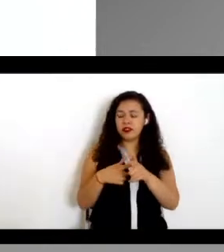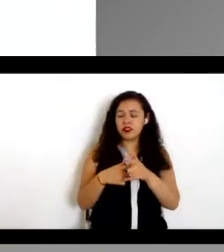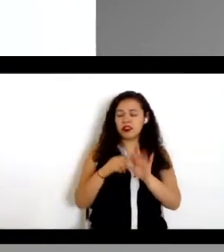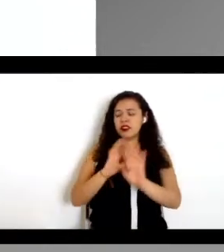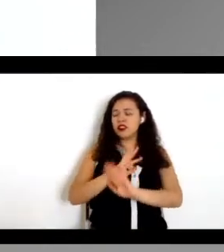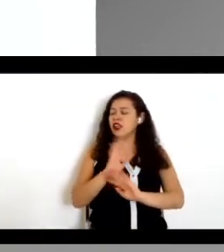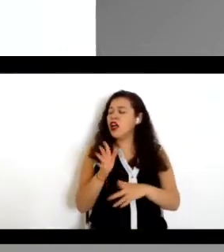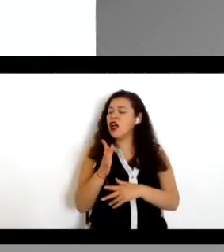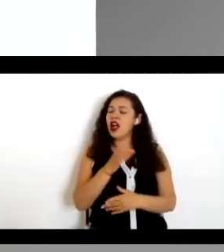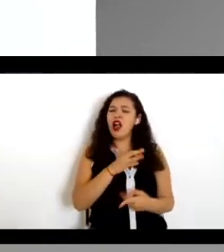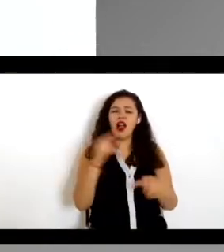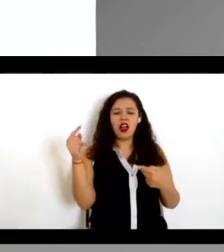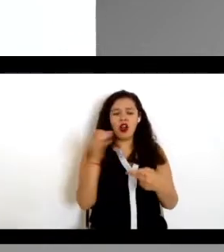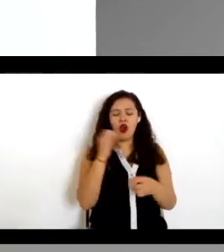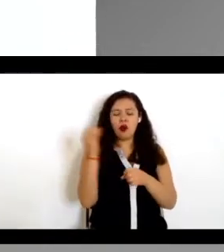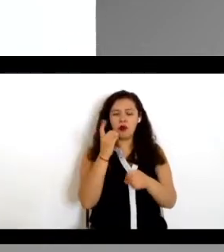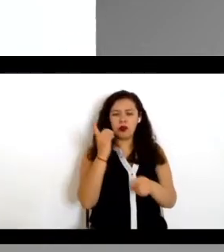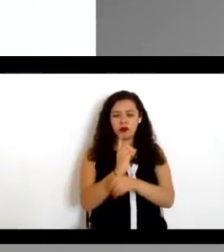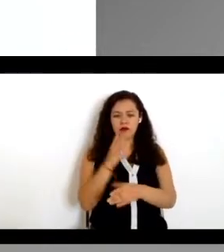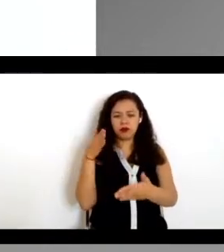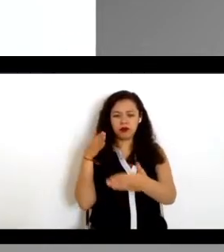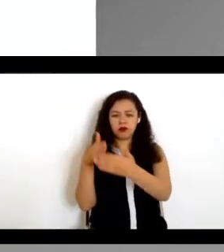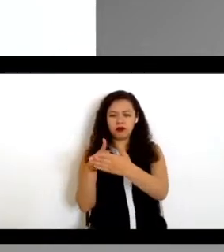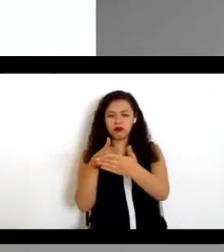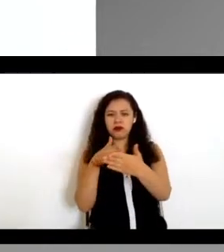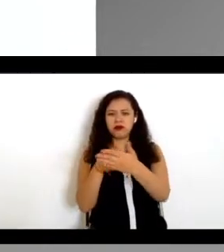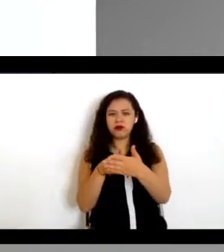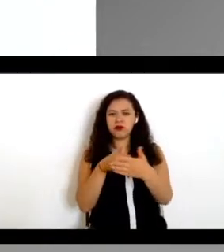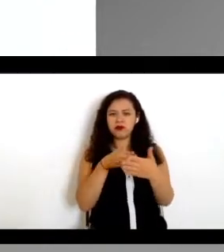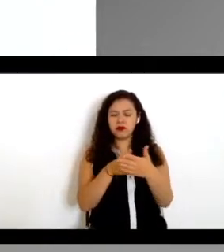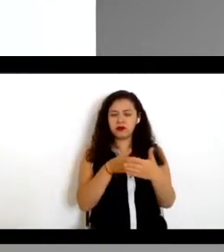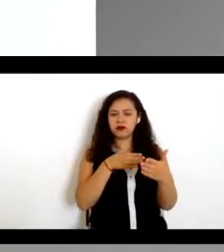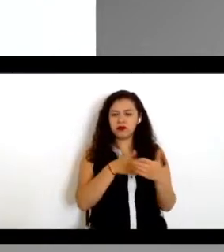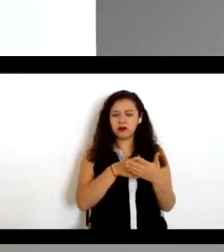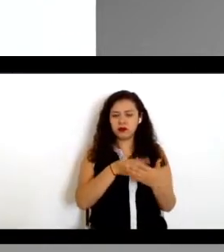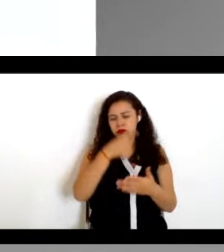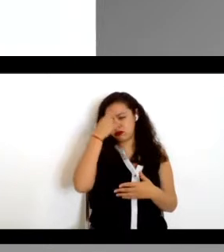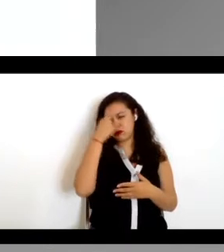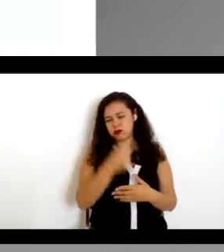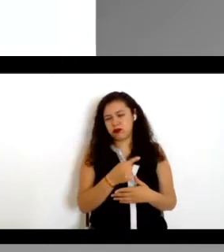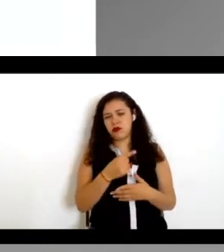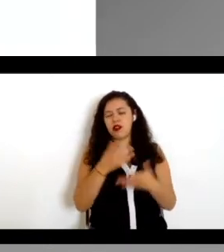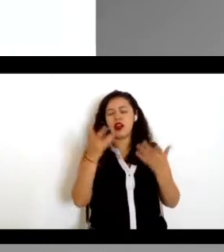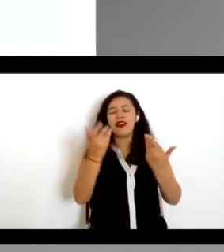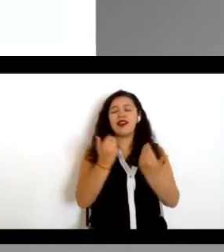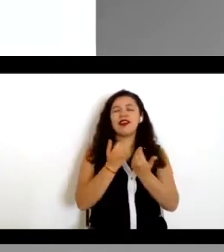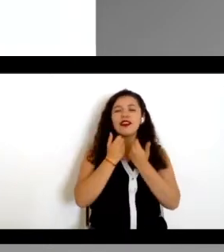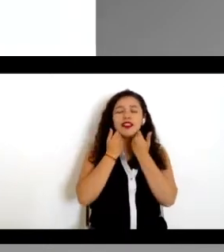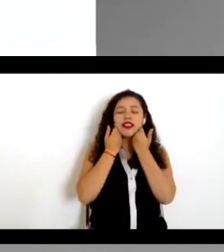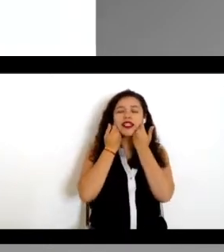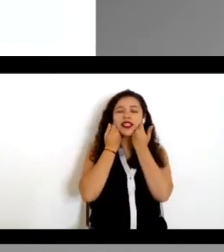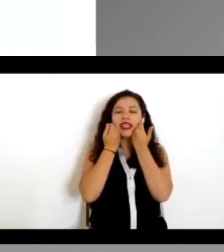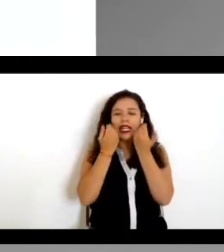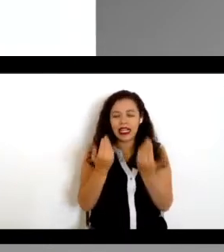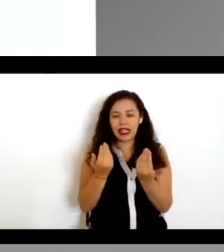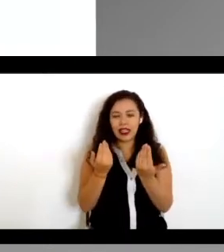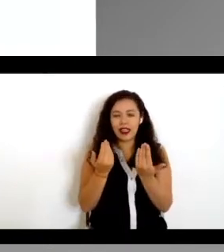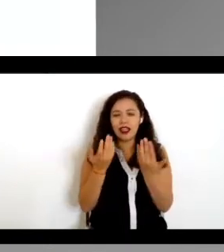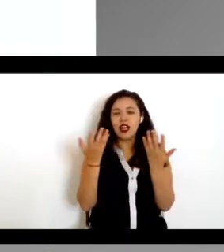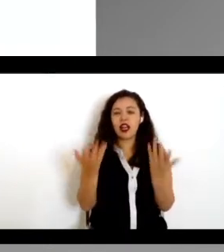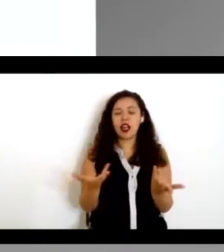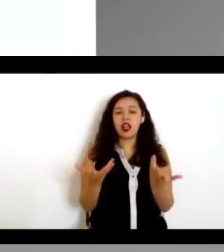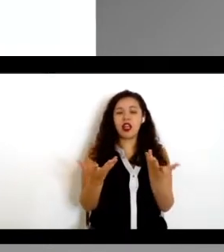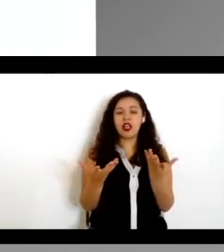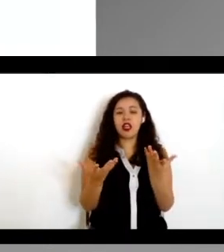las posibilidades de llegar a tener esa aspiración y poder romper todas las barreras,